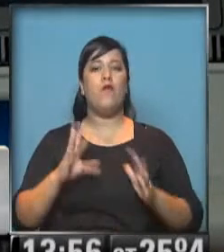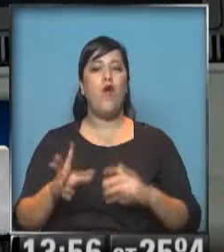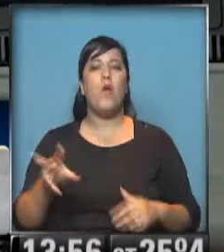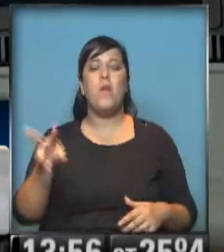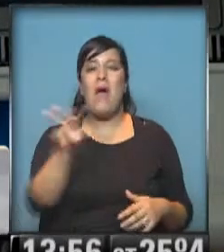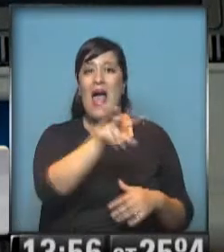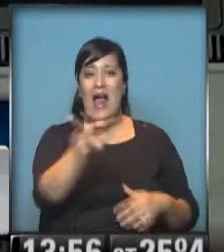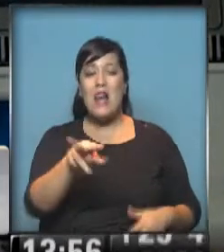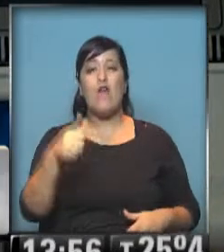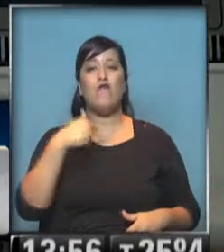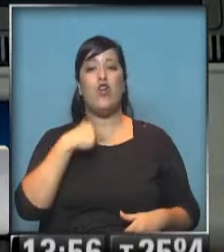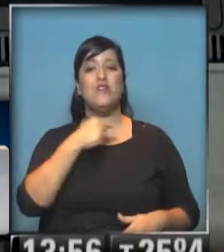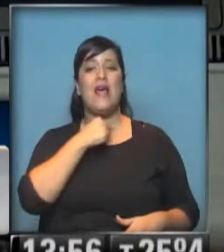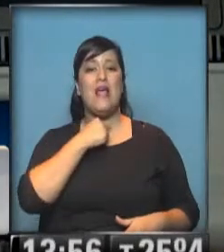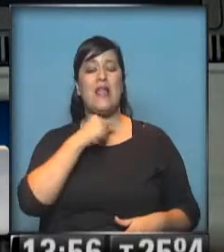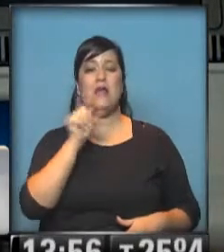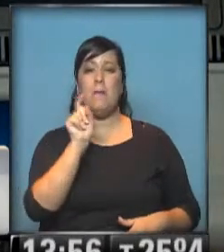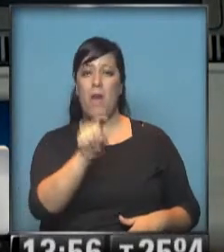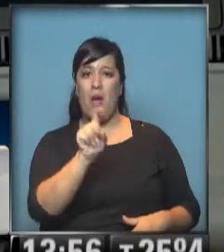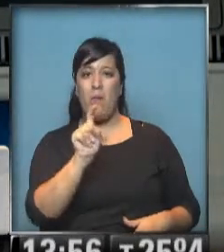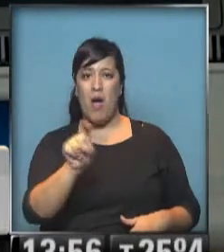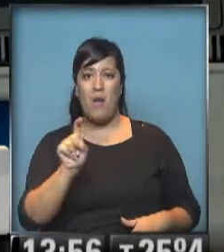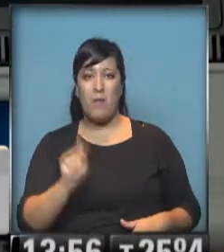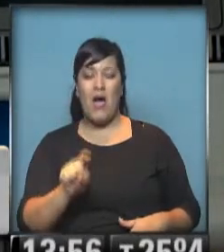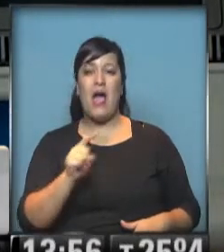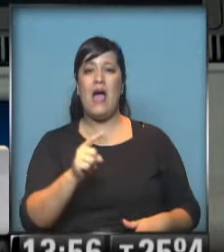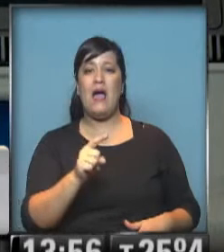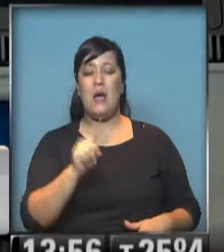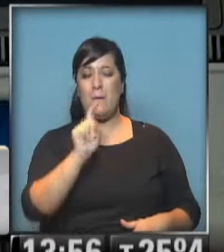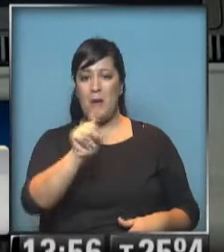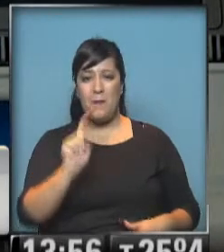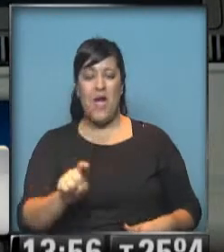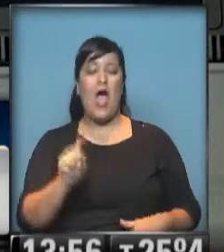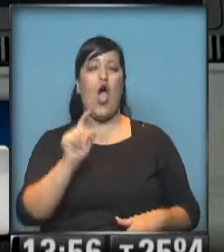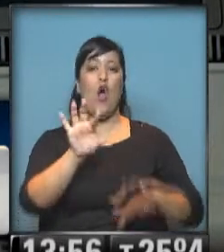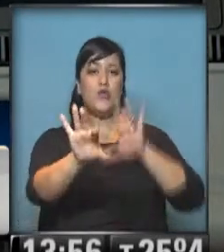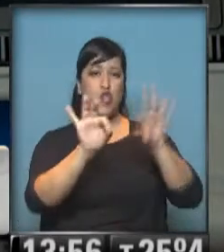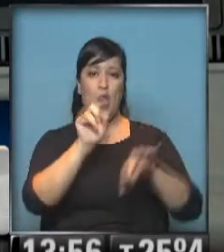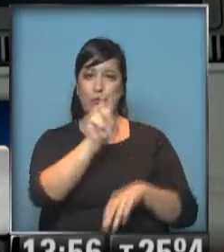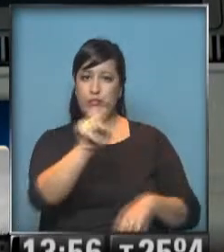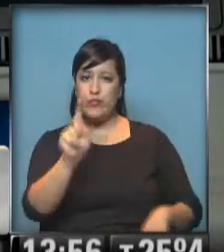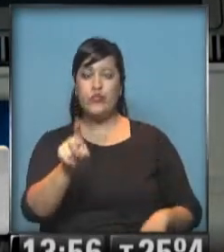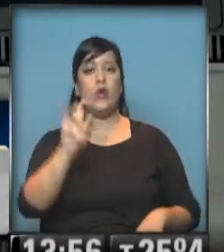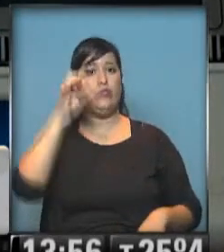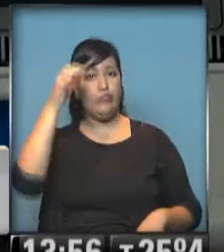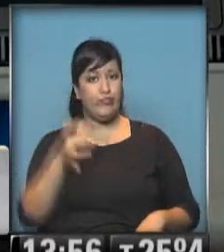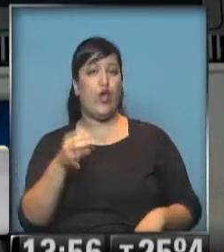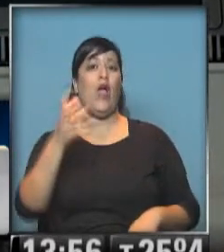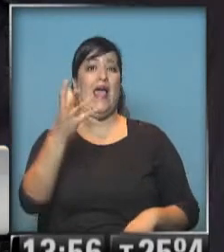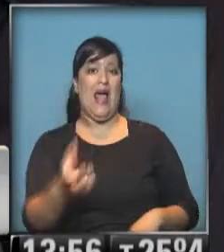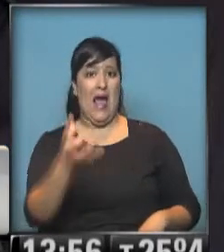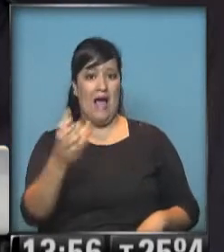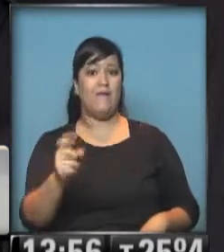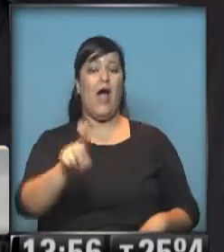querés votar. Cuando vas apretando cada una de las, en la pantalla, cada una de tus opciones, es lo que definitivamente queda grabado. Y el